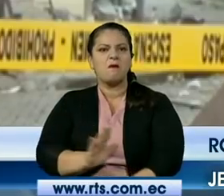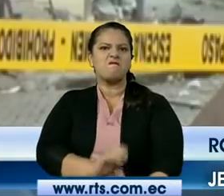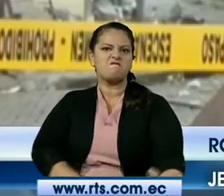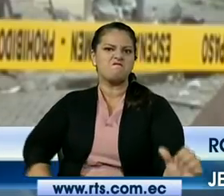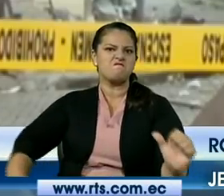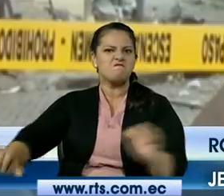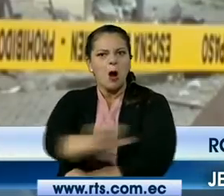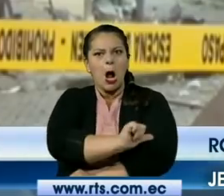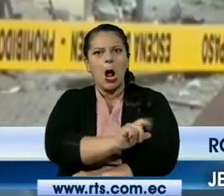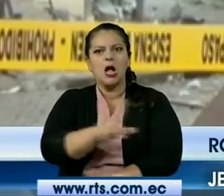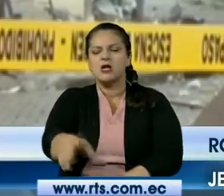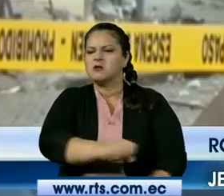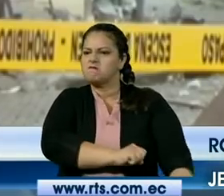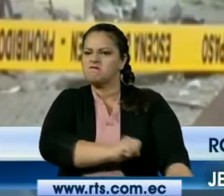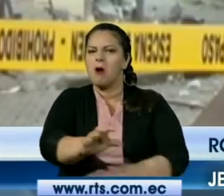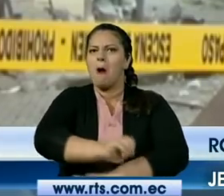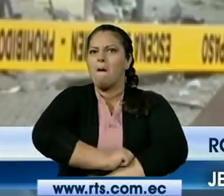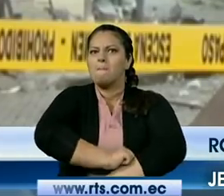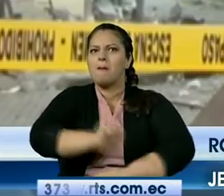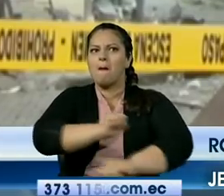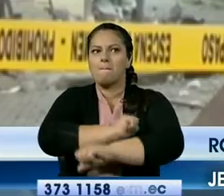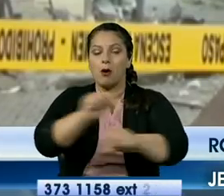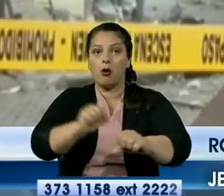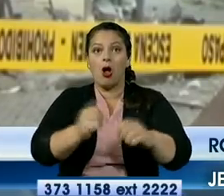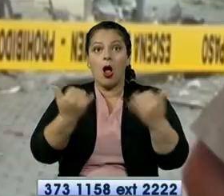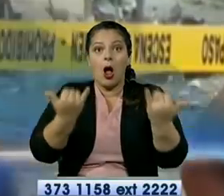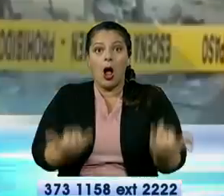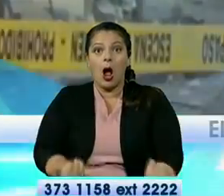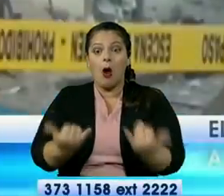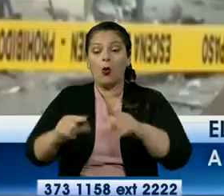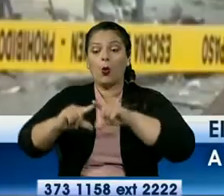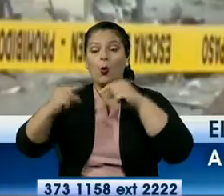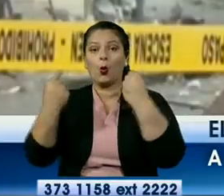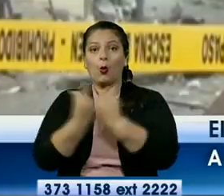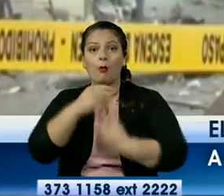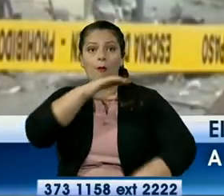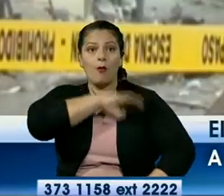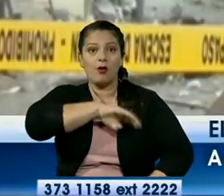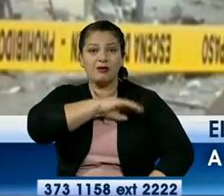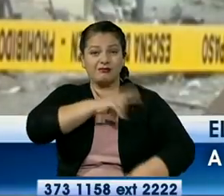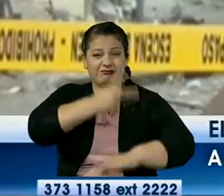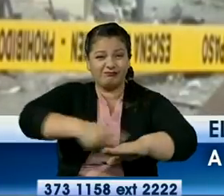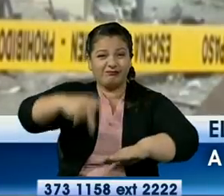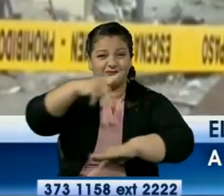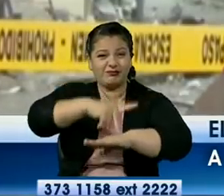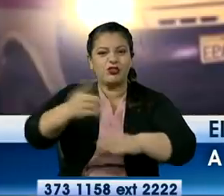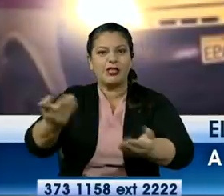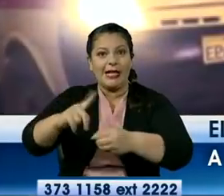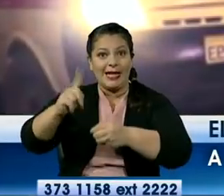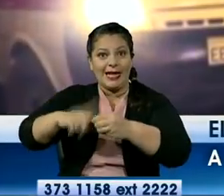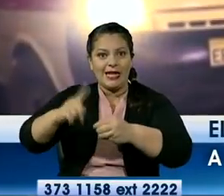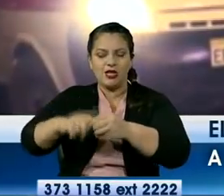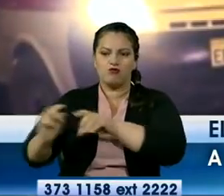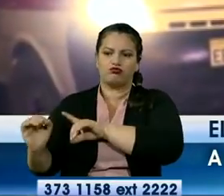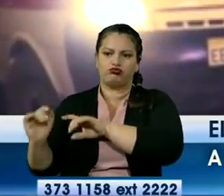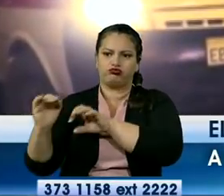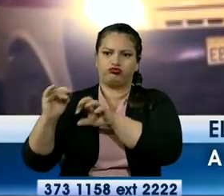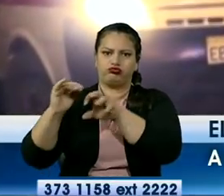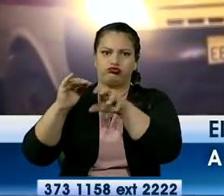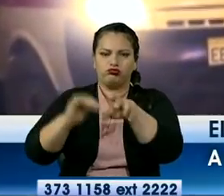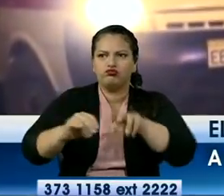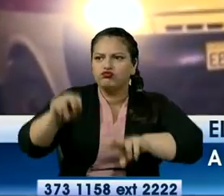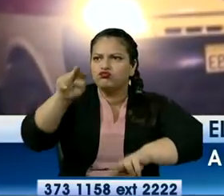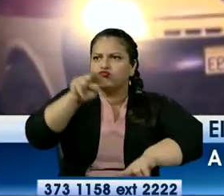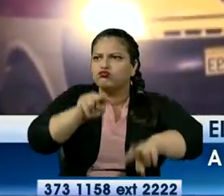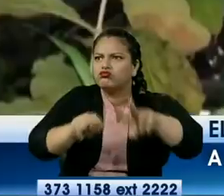desde la ciudad de Quito, expertos en el tema de explosivos, con la finalidad de determinar cuáles son los responsables. Milagrosamente no hubo víctimas